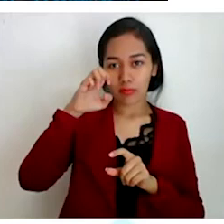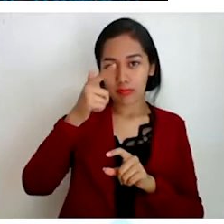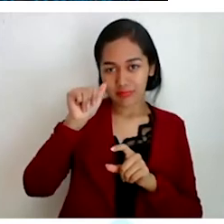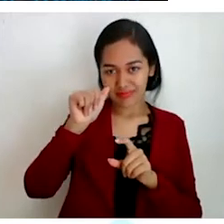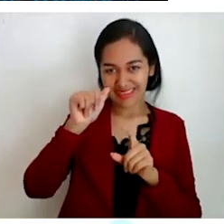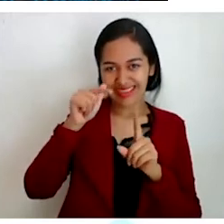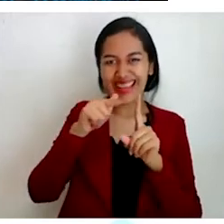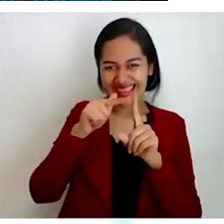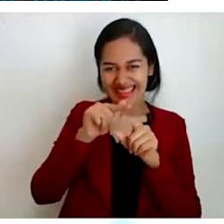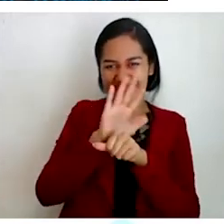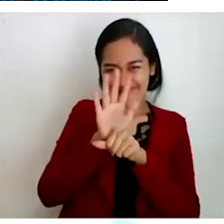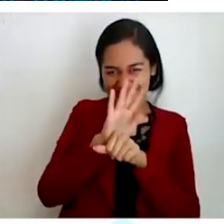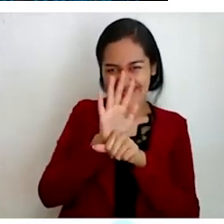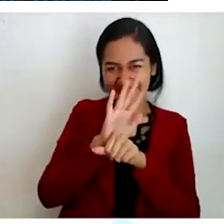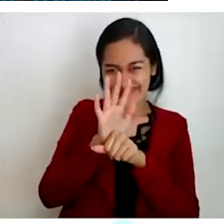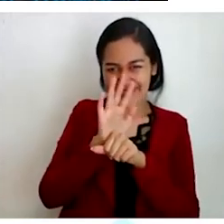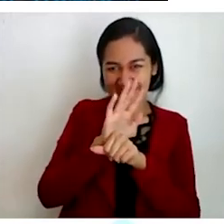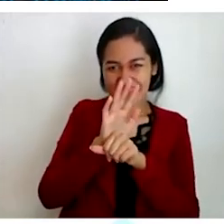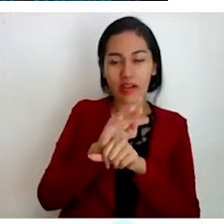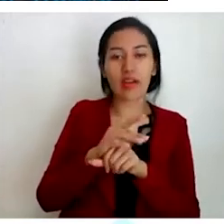Leyenda y El Último Hombre,